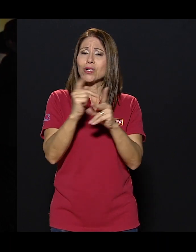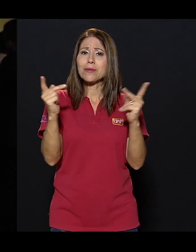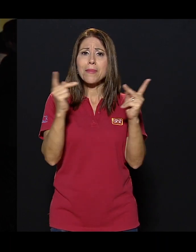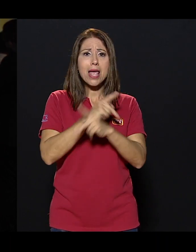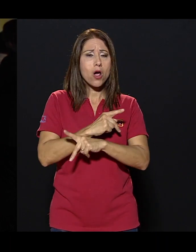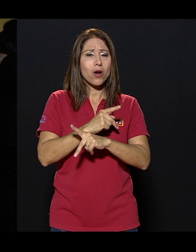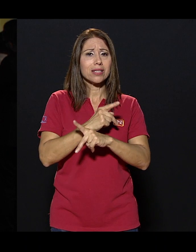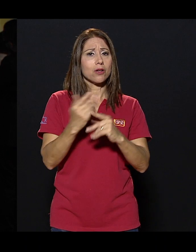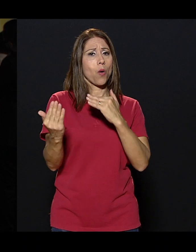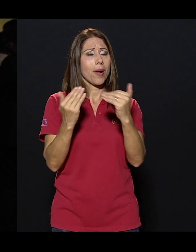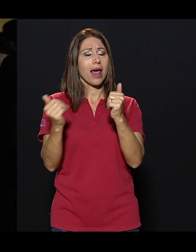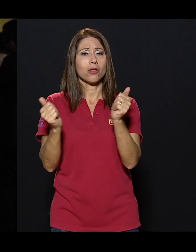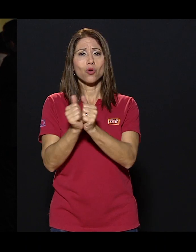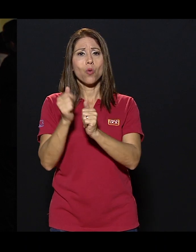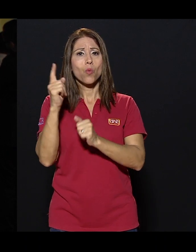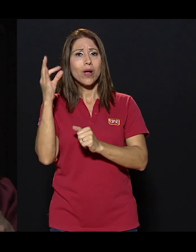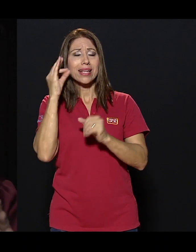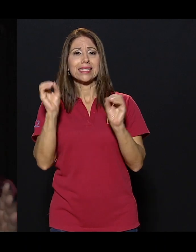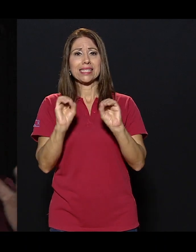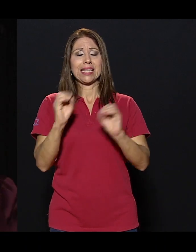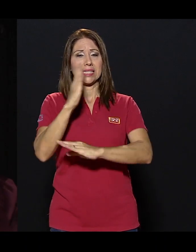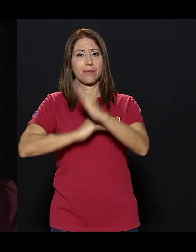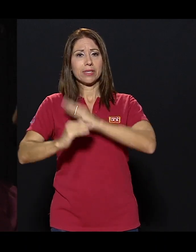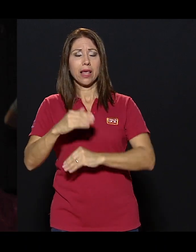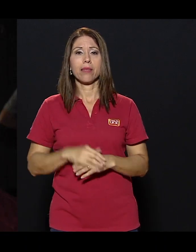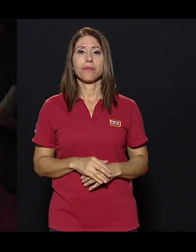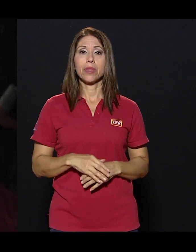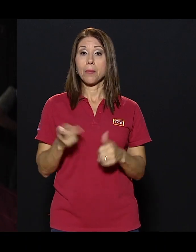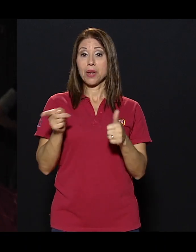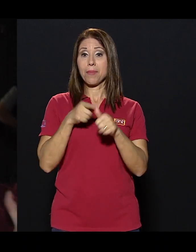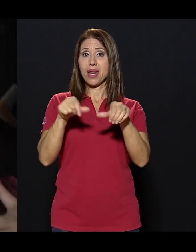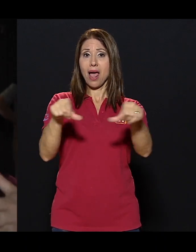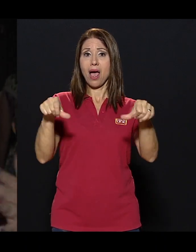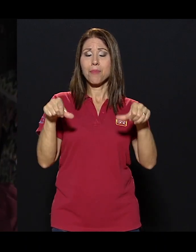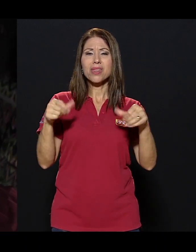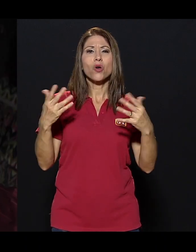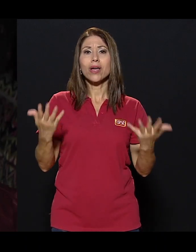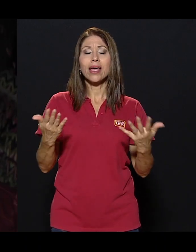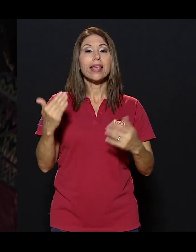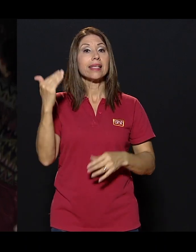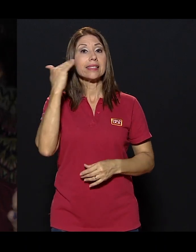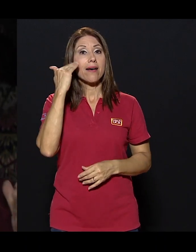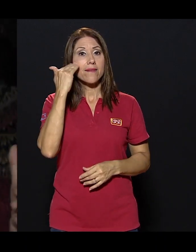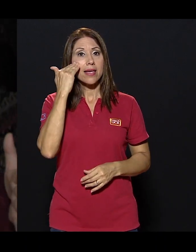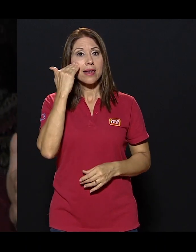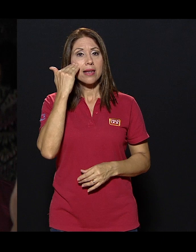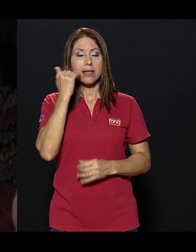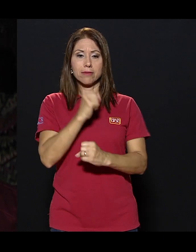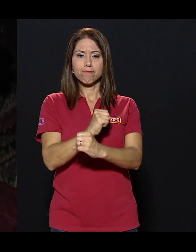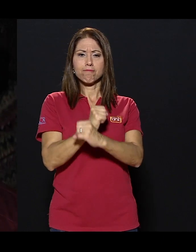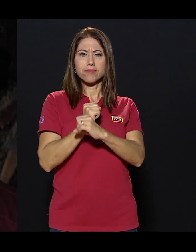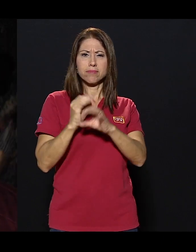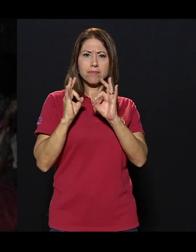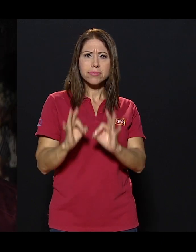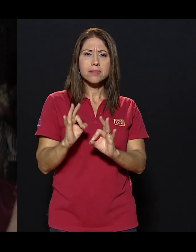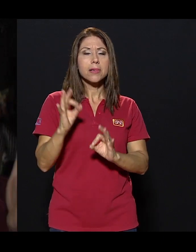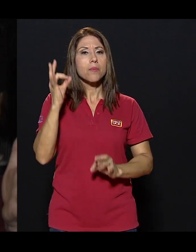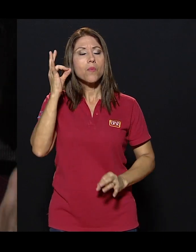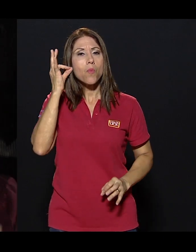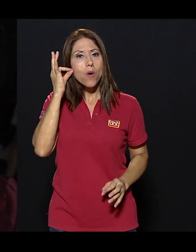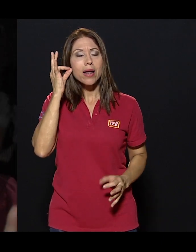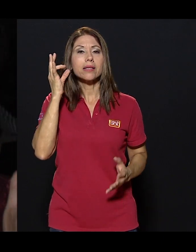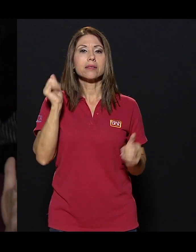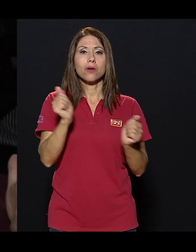peor que para una mujer sin discapacidad. El ámbito primero es el saber, el tener plena certeza de